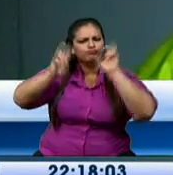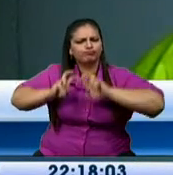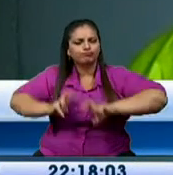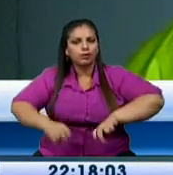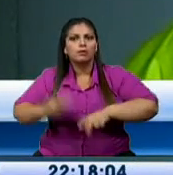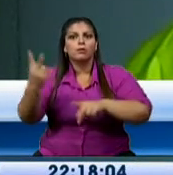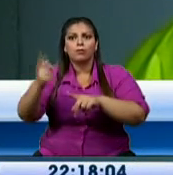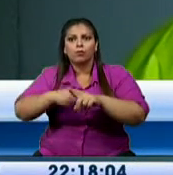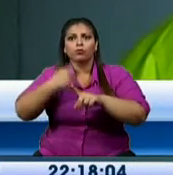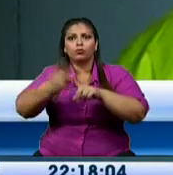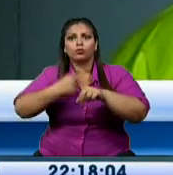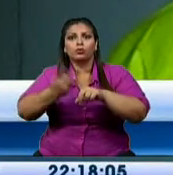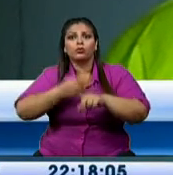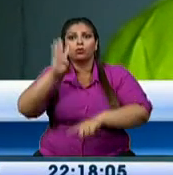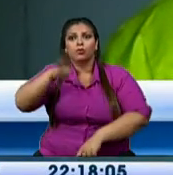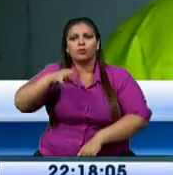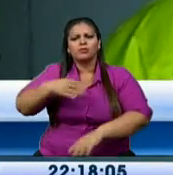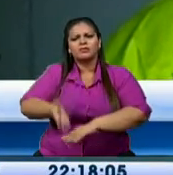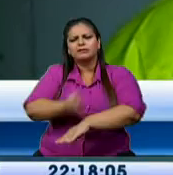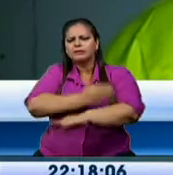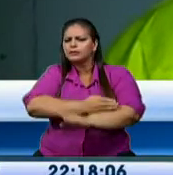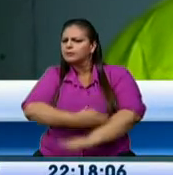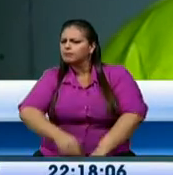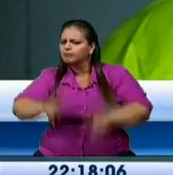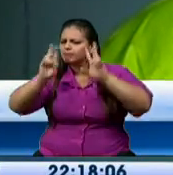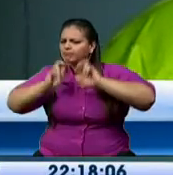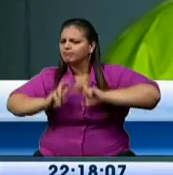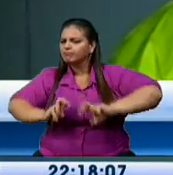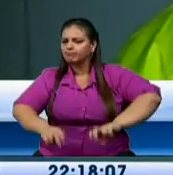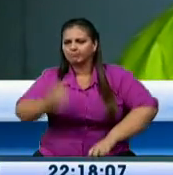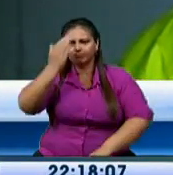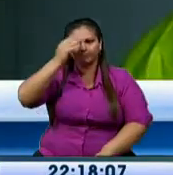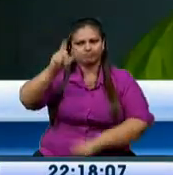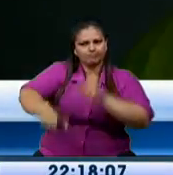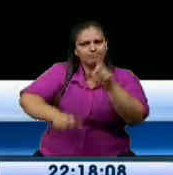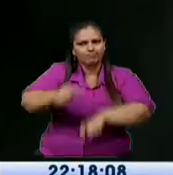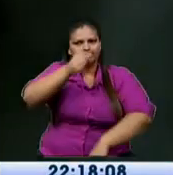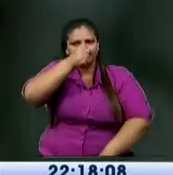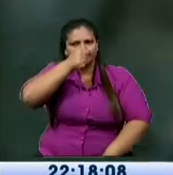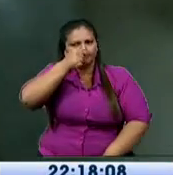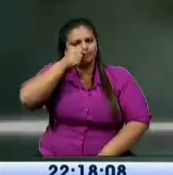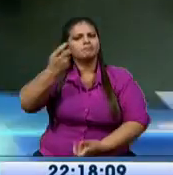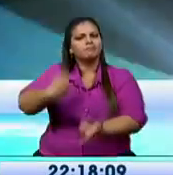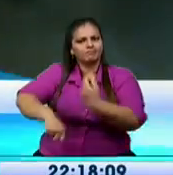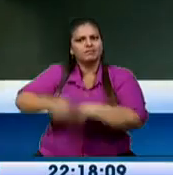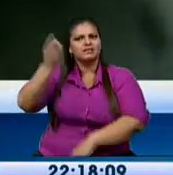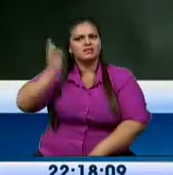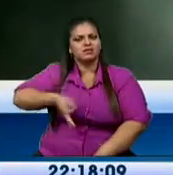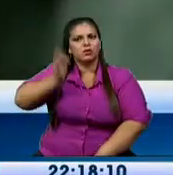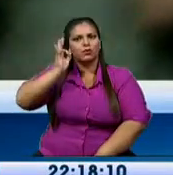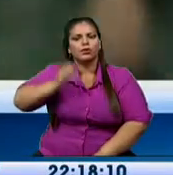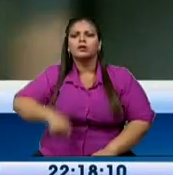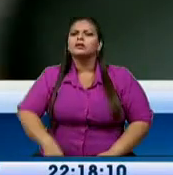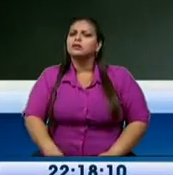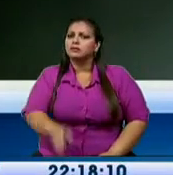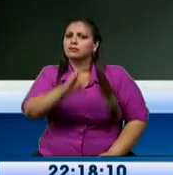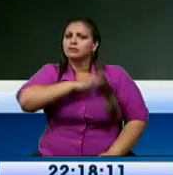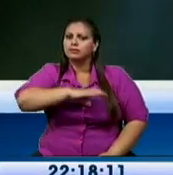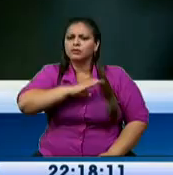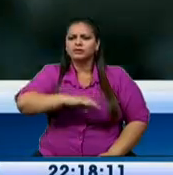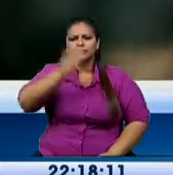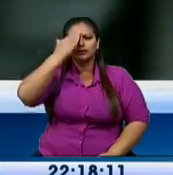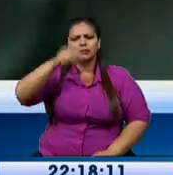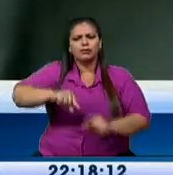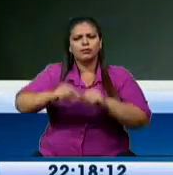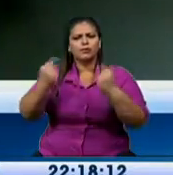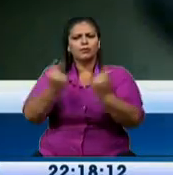que se puede determinar que existen elementos de convicción como para acusarlos. La policía habla de una presunta red que prácticamente se apoderó